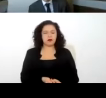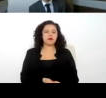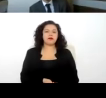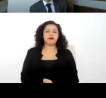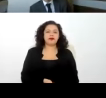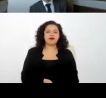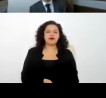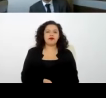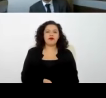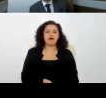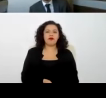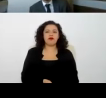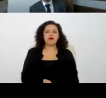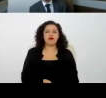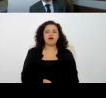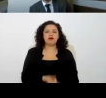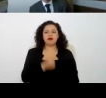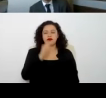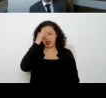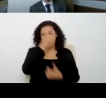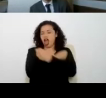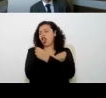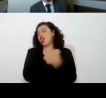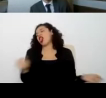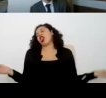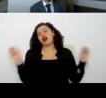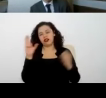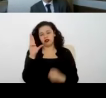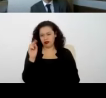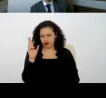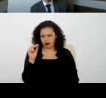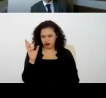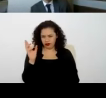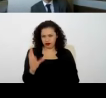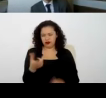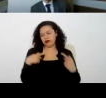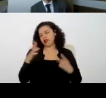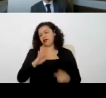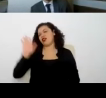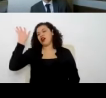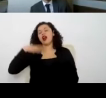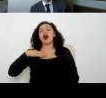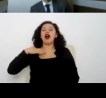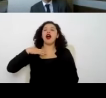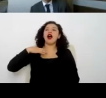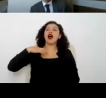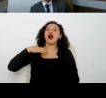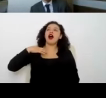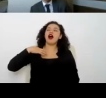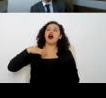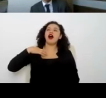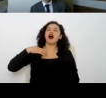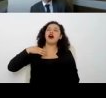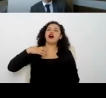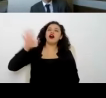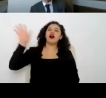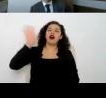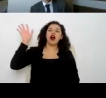también, para no hacerlo tan aburrido, a ver si alguien, algún valiente, quiere contarnos qué sabe de la ley